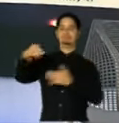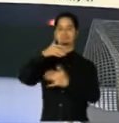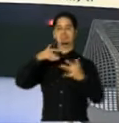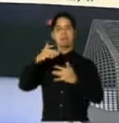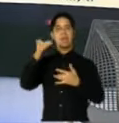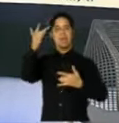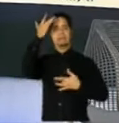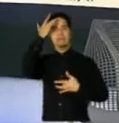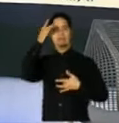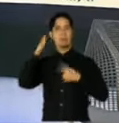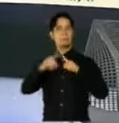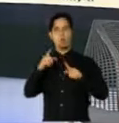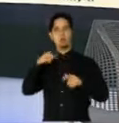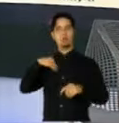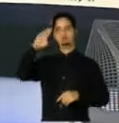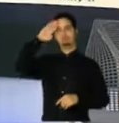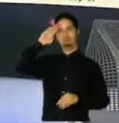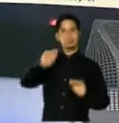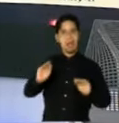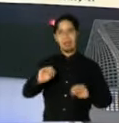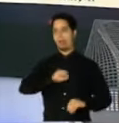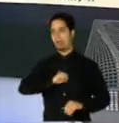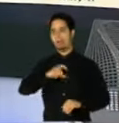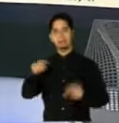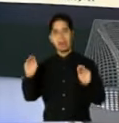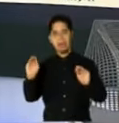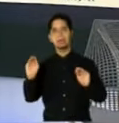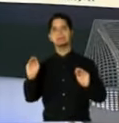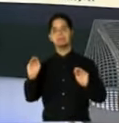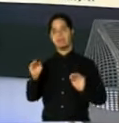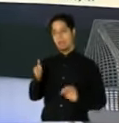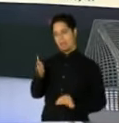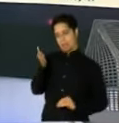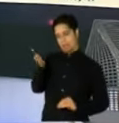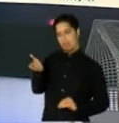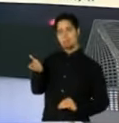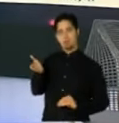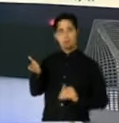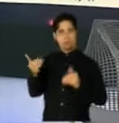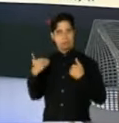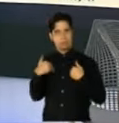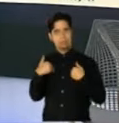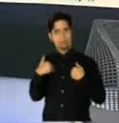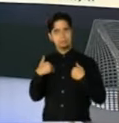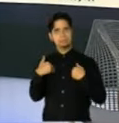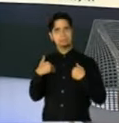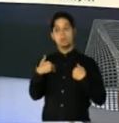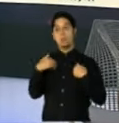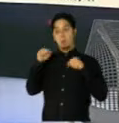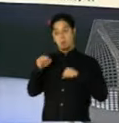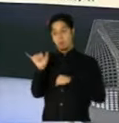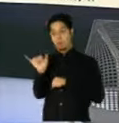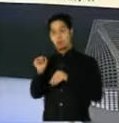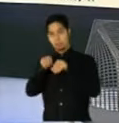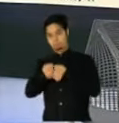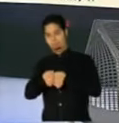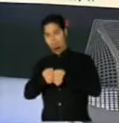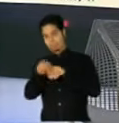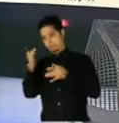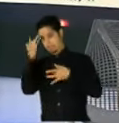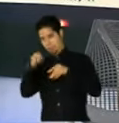síntomas, con síntomas leves, y como les he dicho desde el primer día, esas personas que tienen síntomas leves tienen la capacidad de infectar a